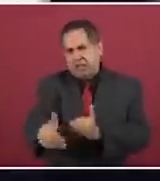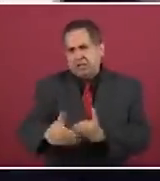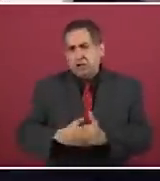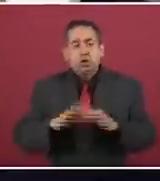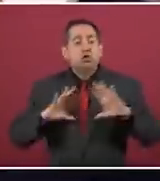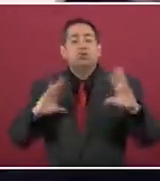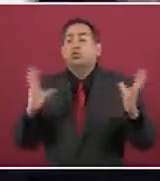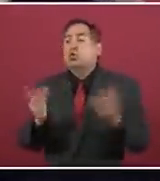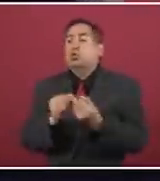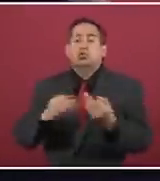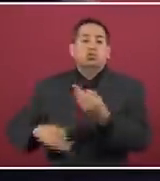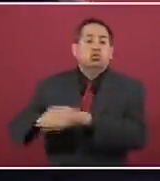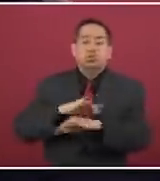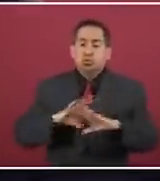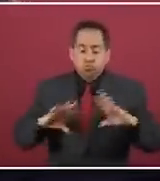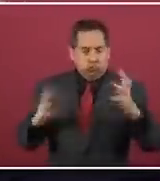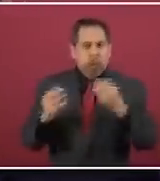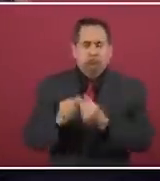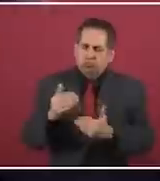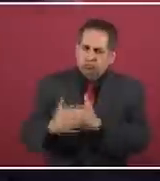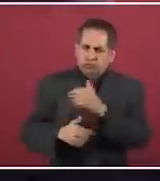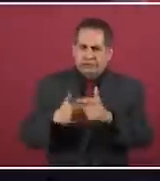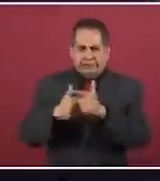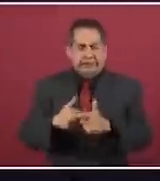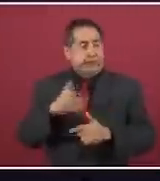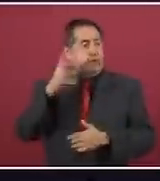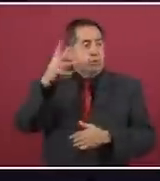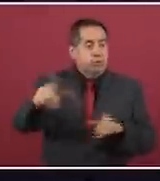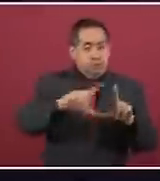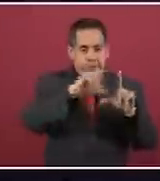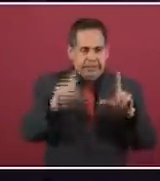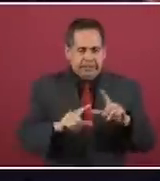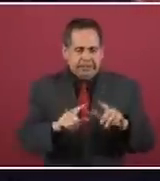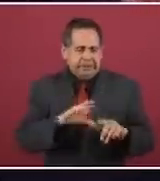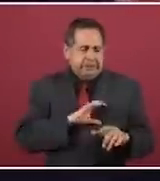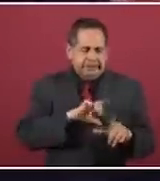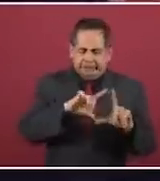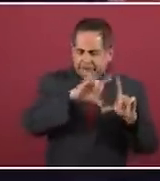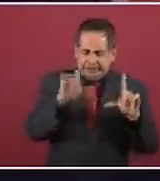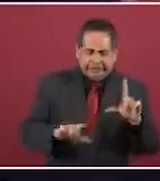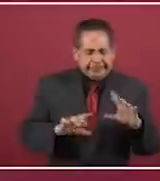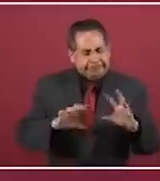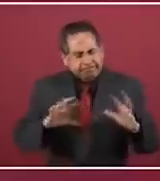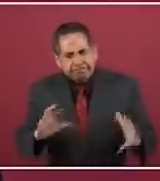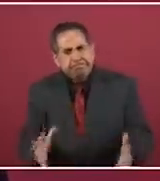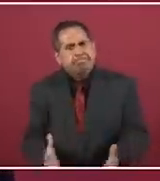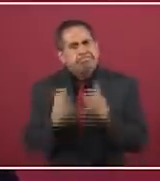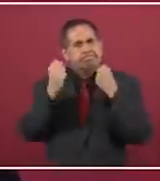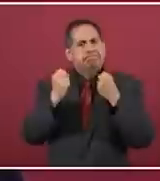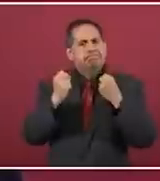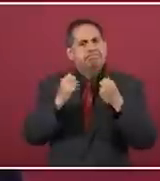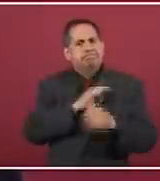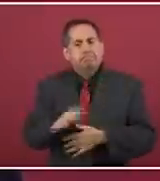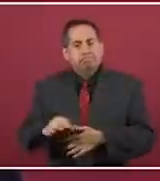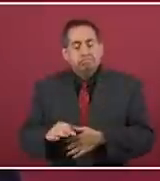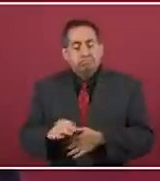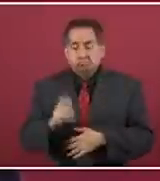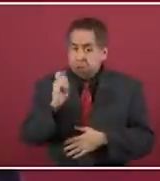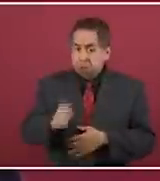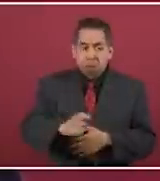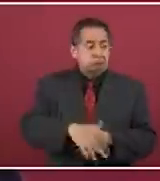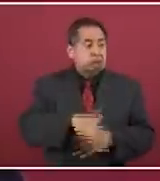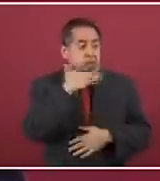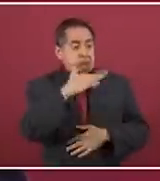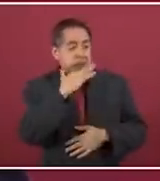todos vamos a rescatar a nuestro querido México y se va a terminar la